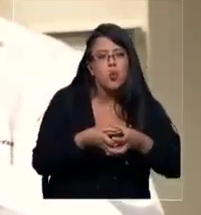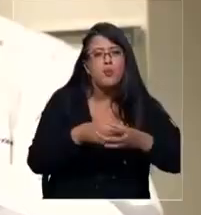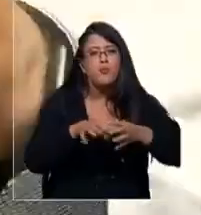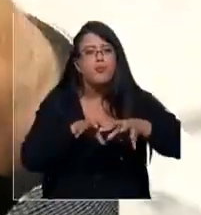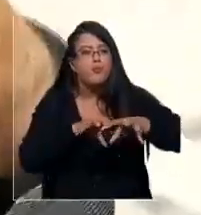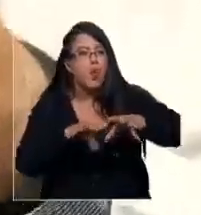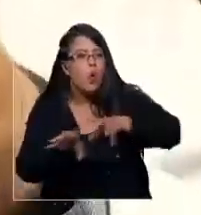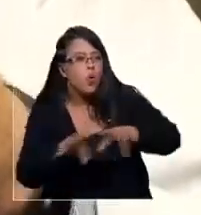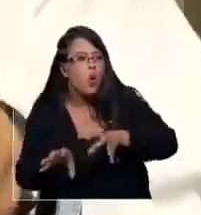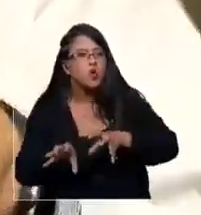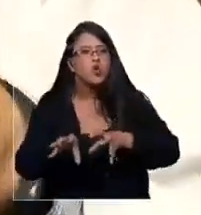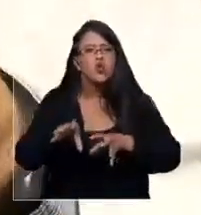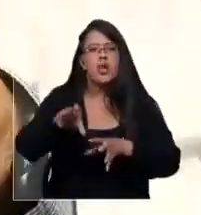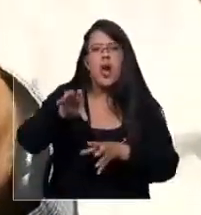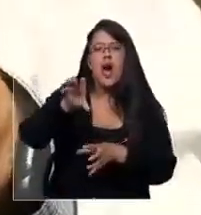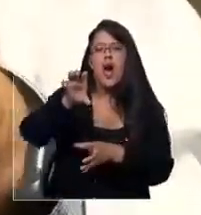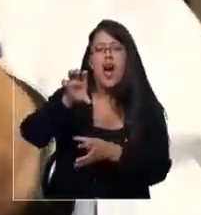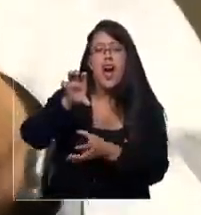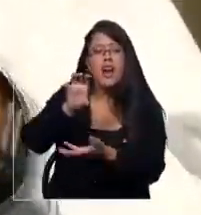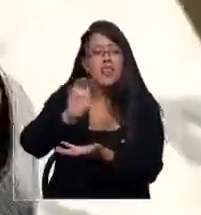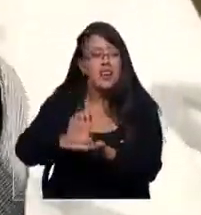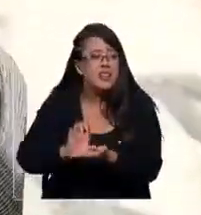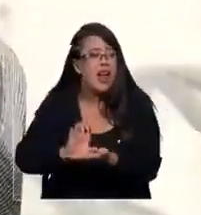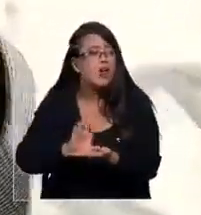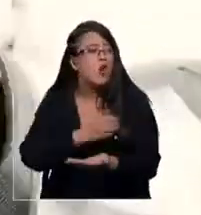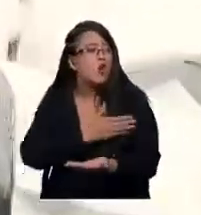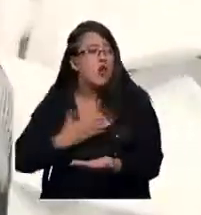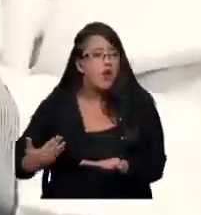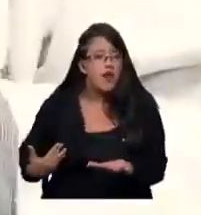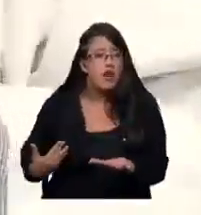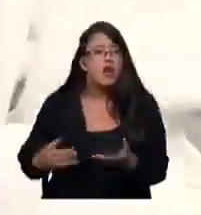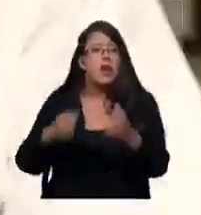esa tecnología llegue a la sociedad.